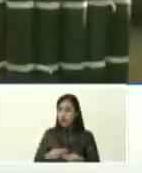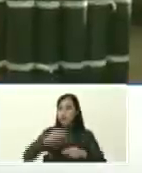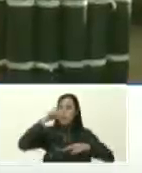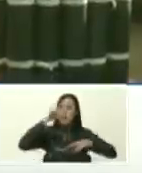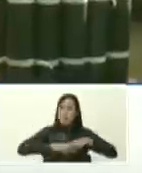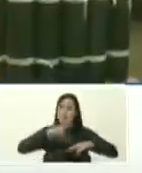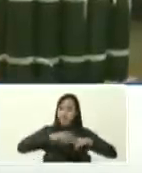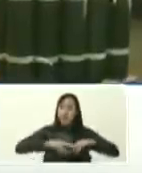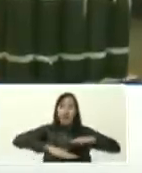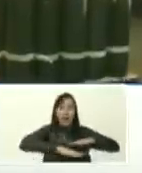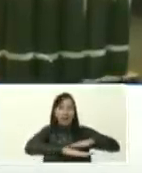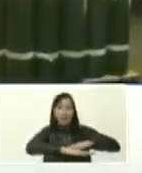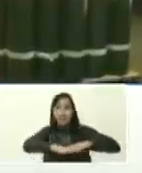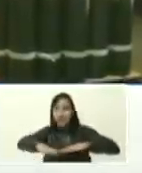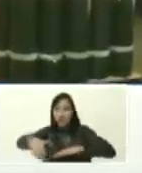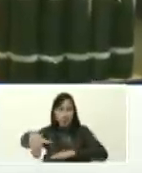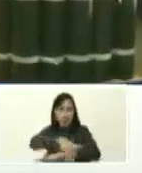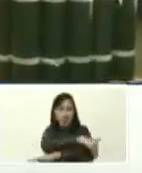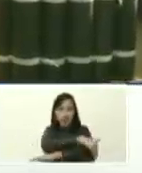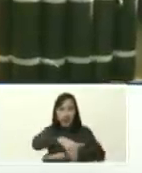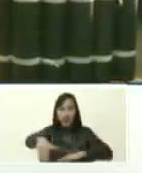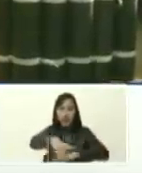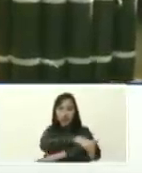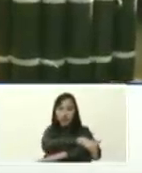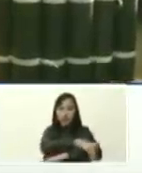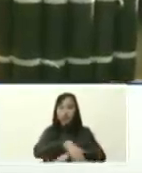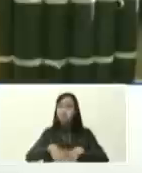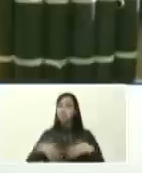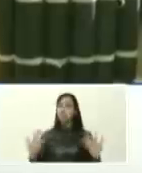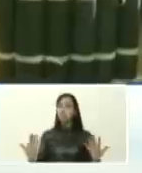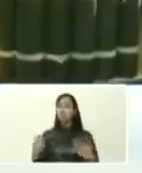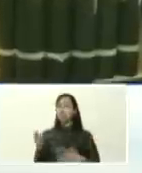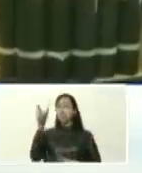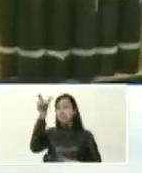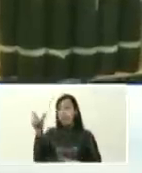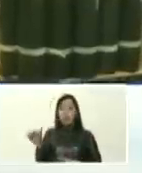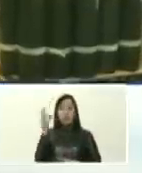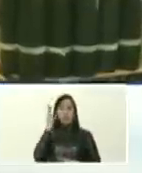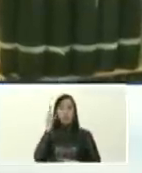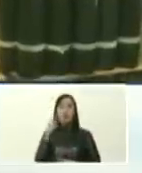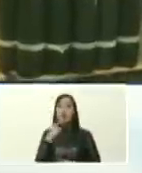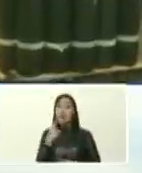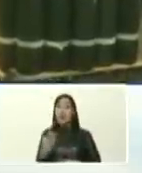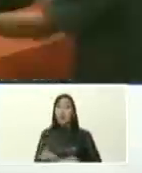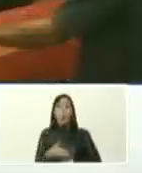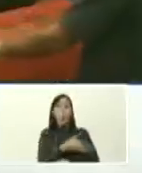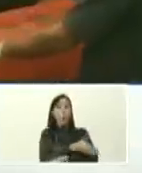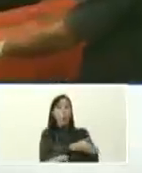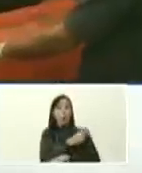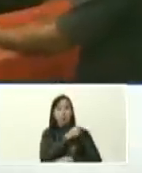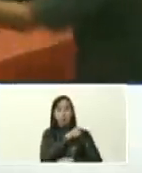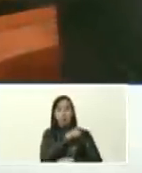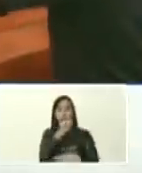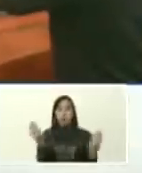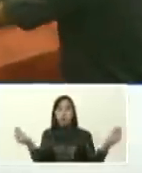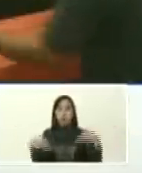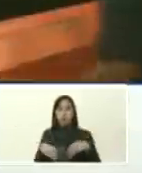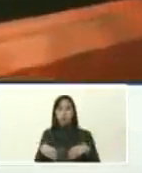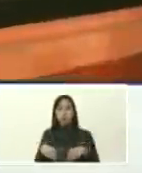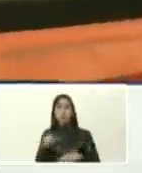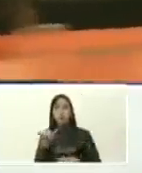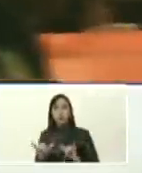manto asfáltico. Como dijo Deyanira, gerente de logística de la empresa,